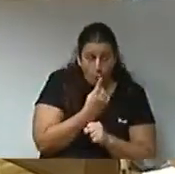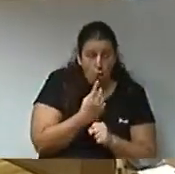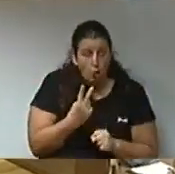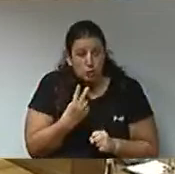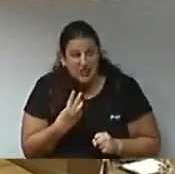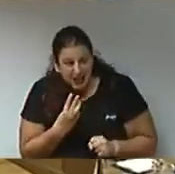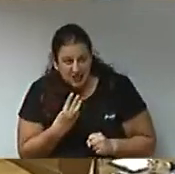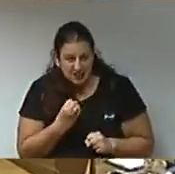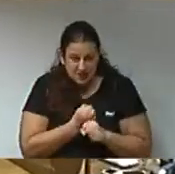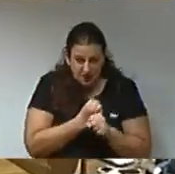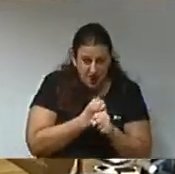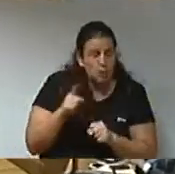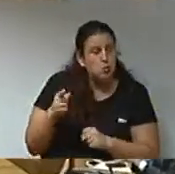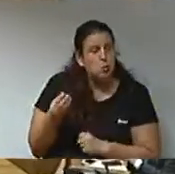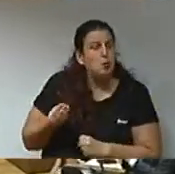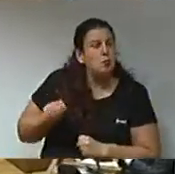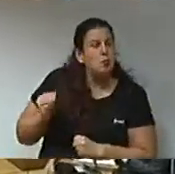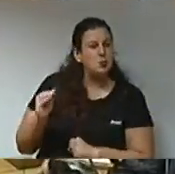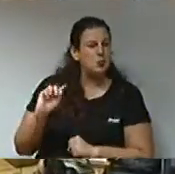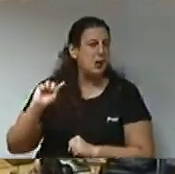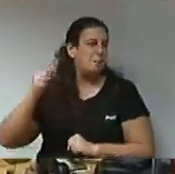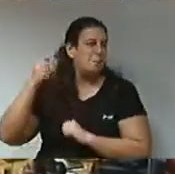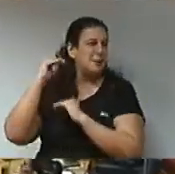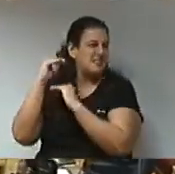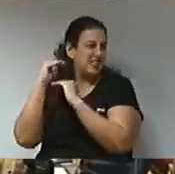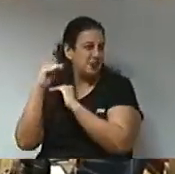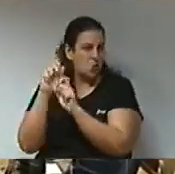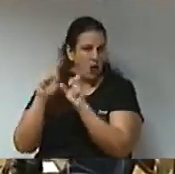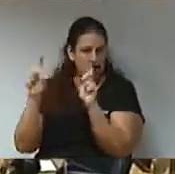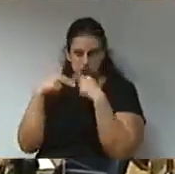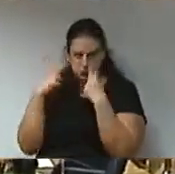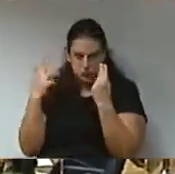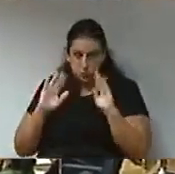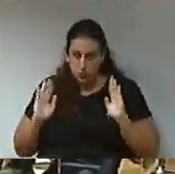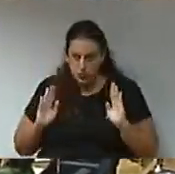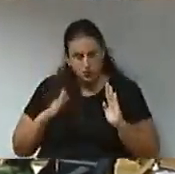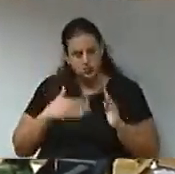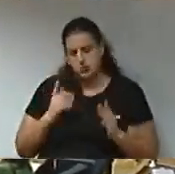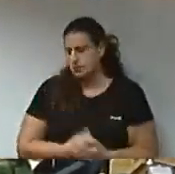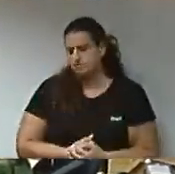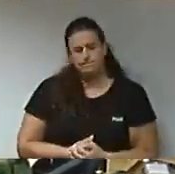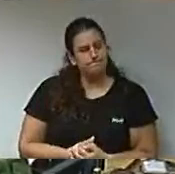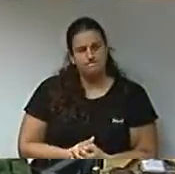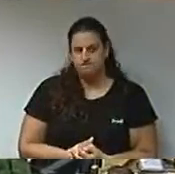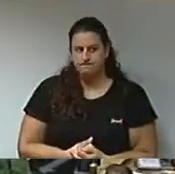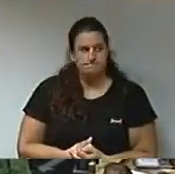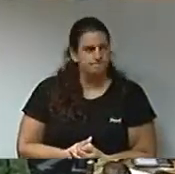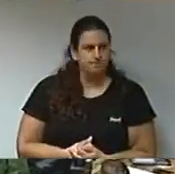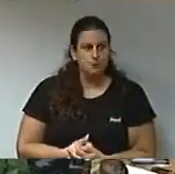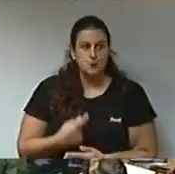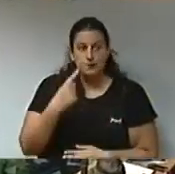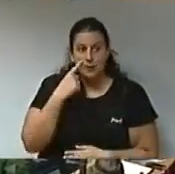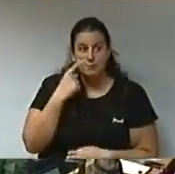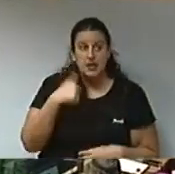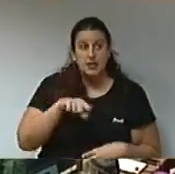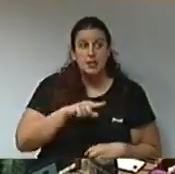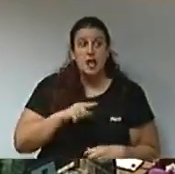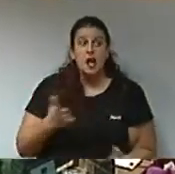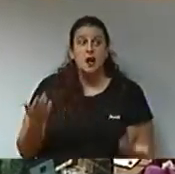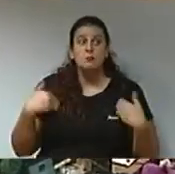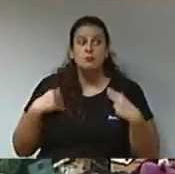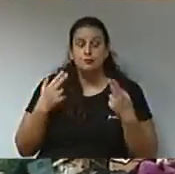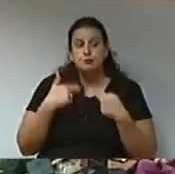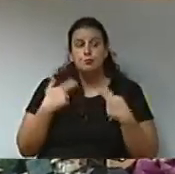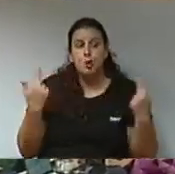pongan el plus del pisito a los altos cargos de las empresas públicas. Es que no puede ser. Mire, como responsables políticos tenemos